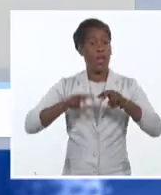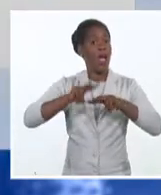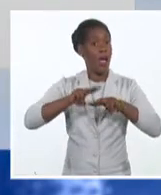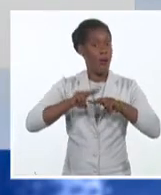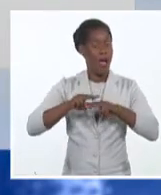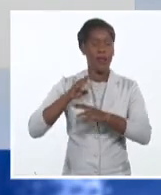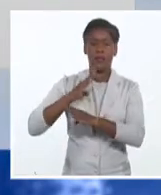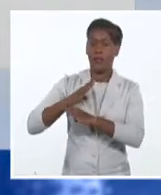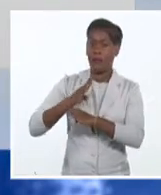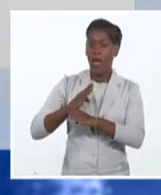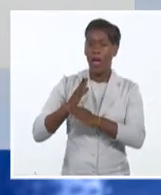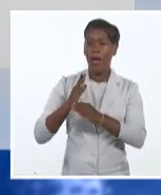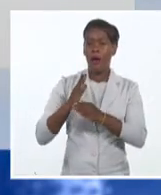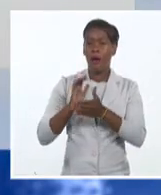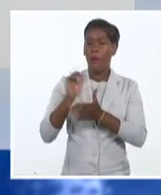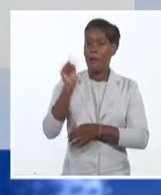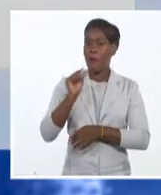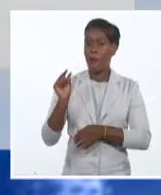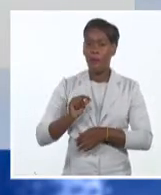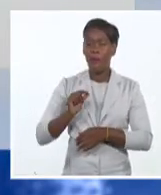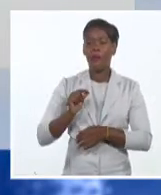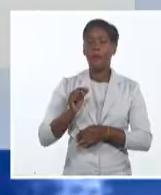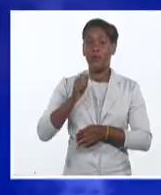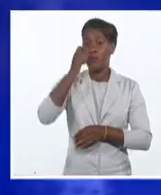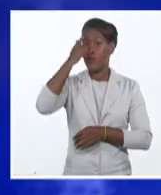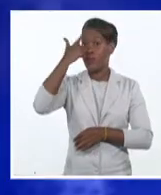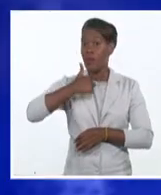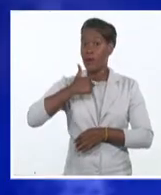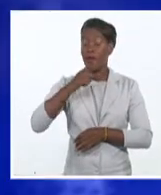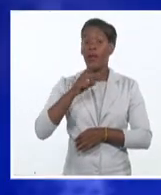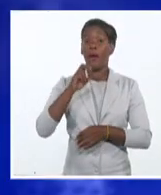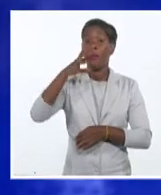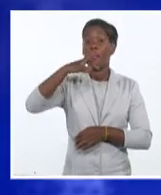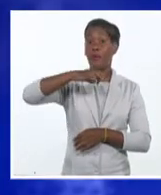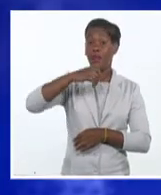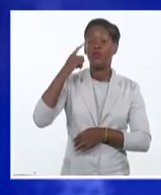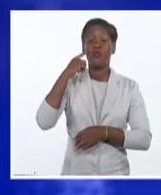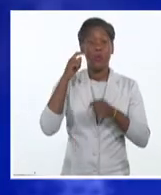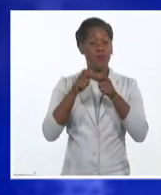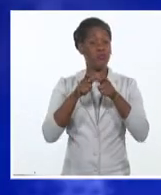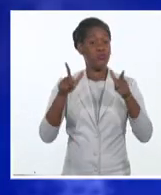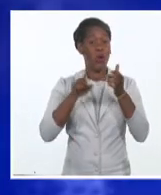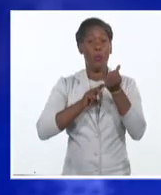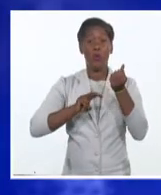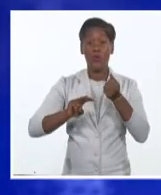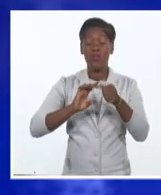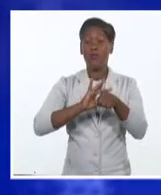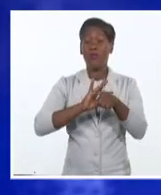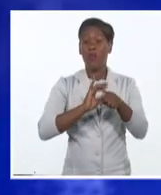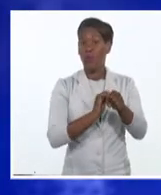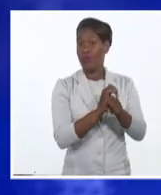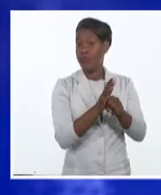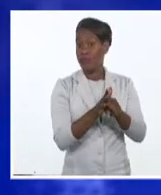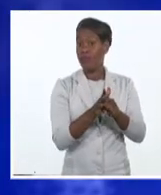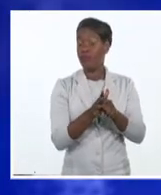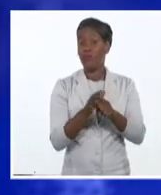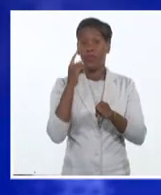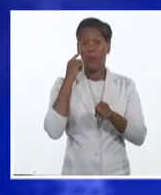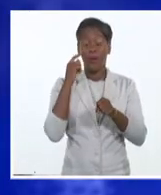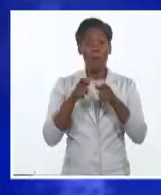mayabeque ciego de ávila de pinar del río reportaron el mayor número de contagios más de 130 pacientes son atendidos en terapia